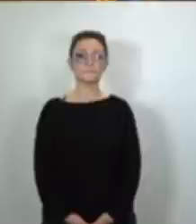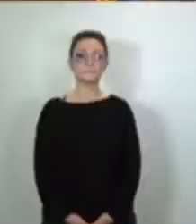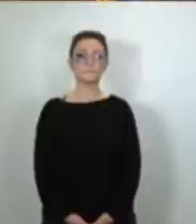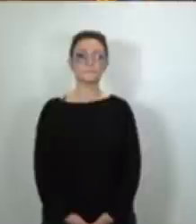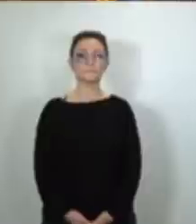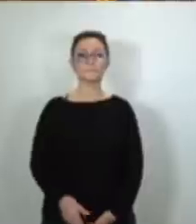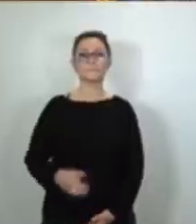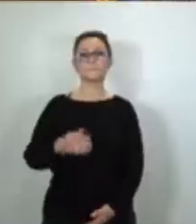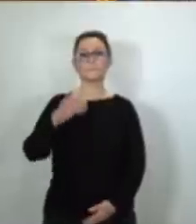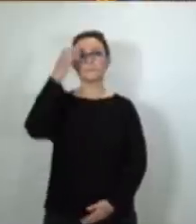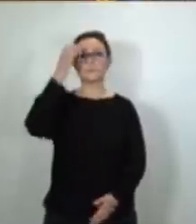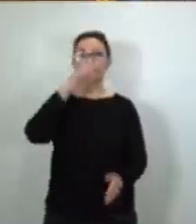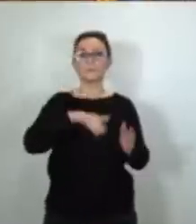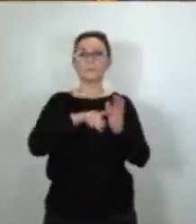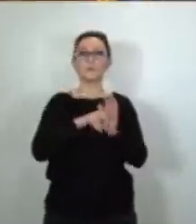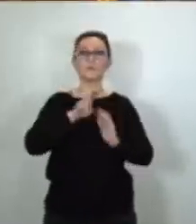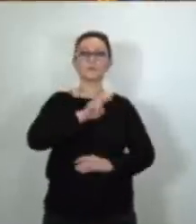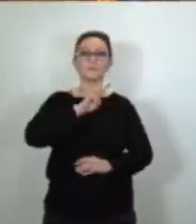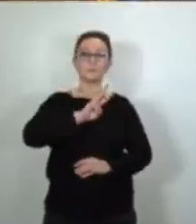Decreto